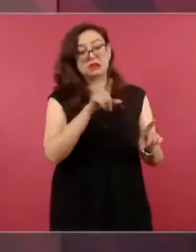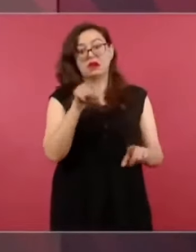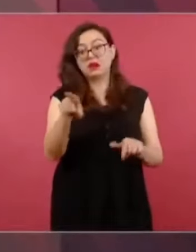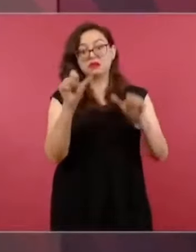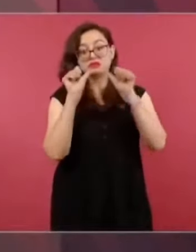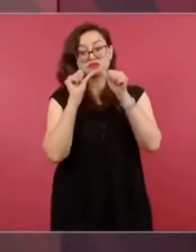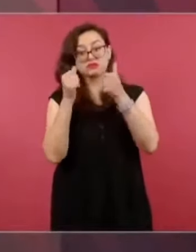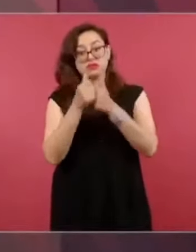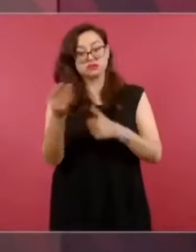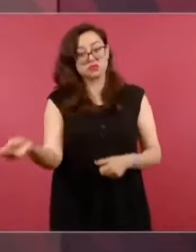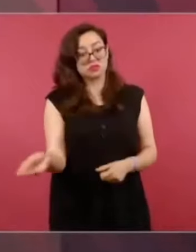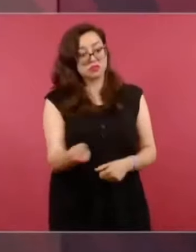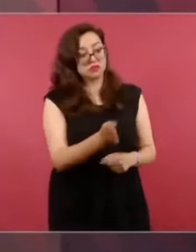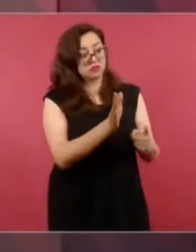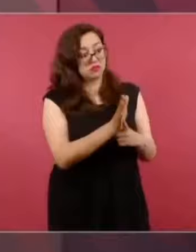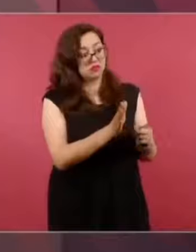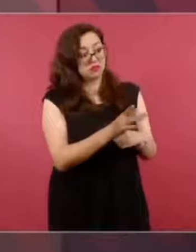está atacando